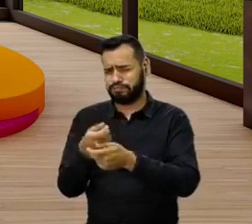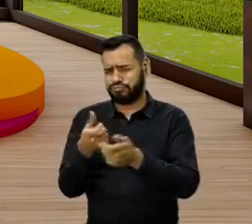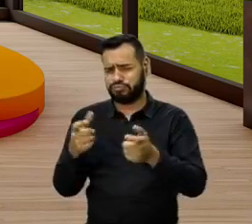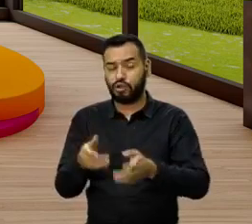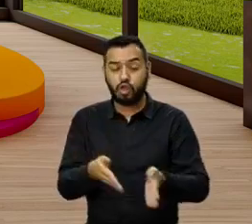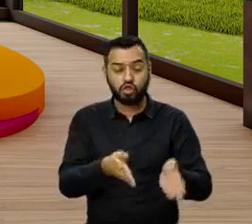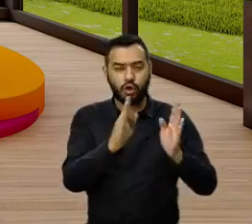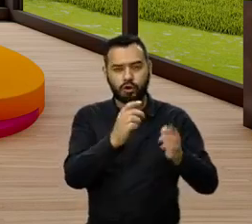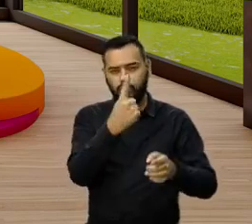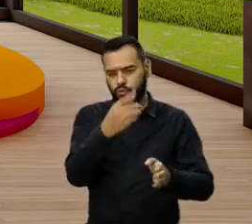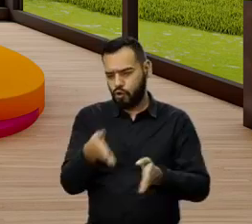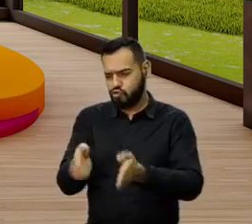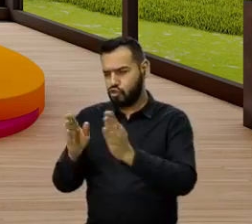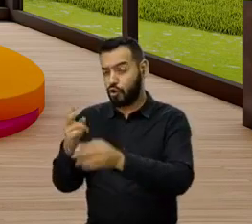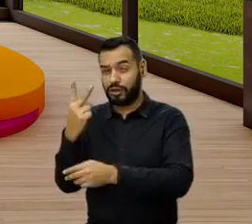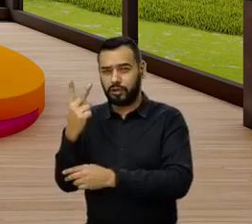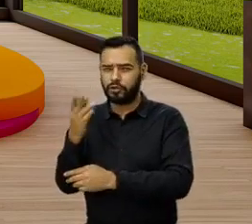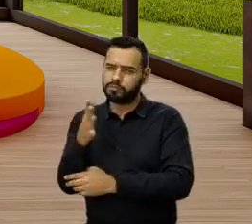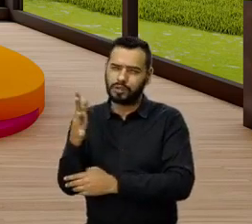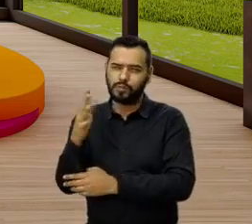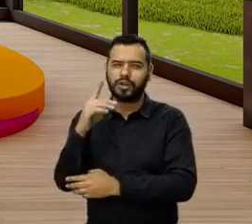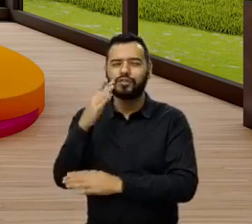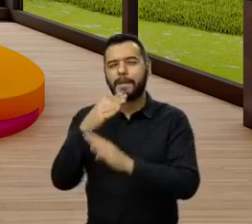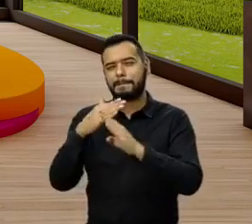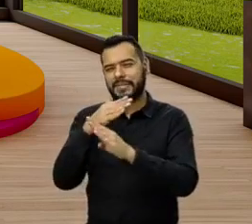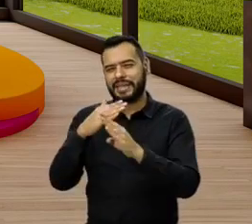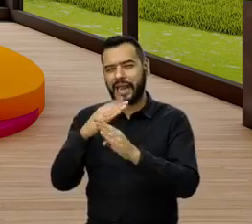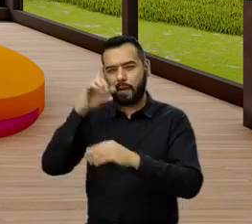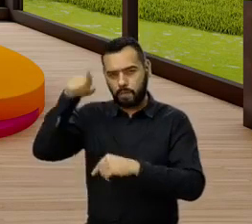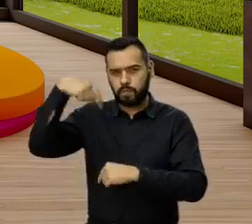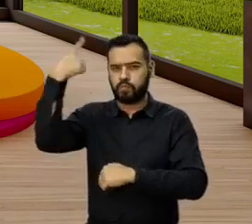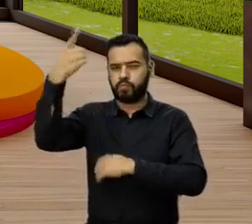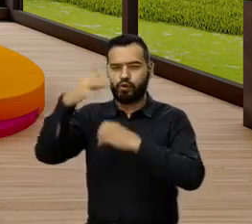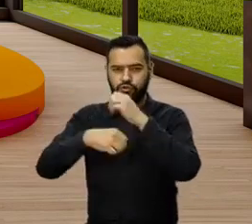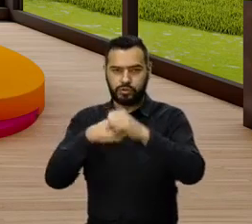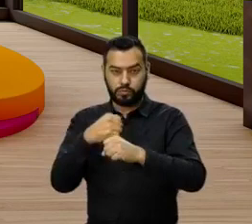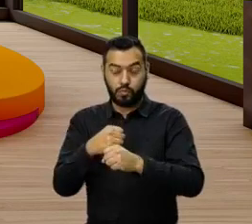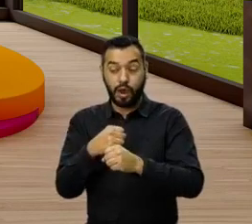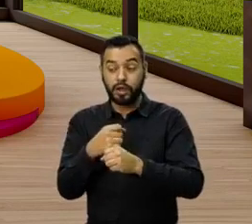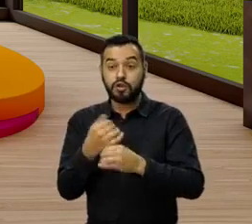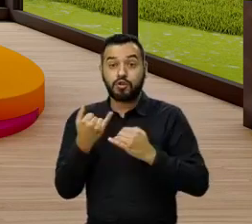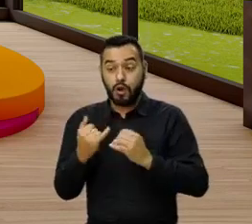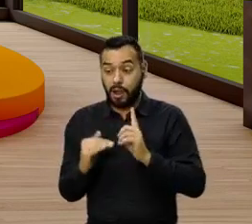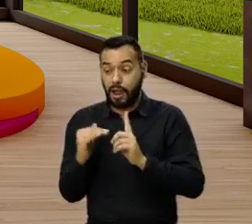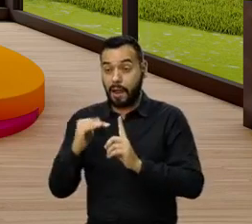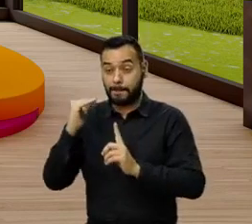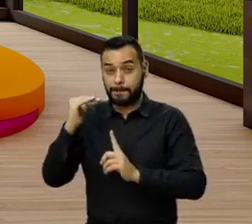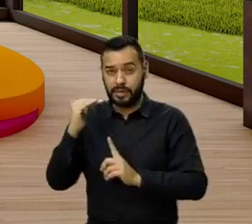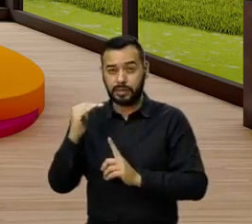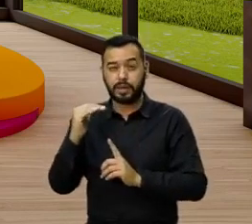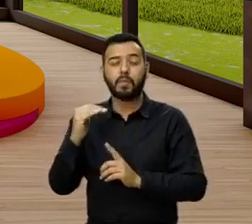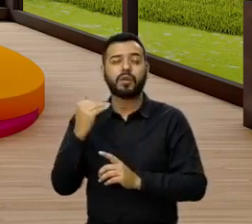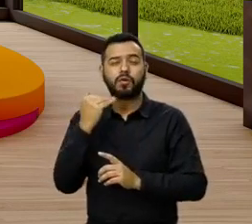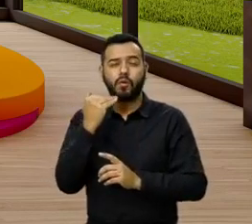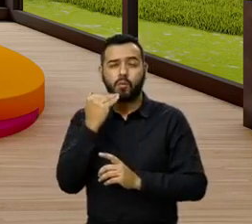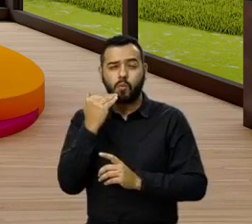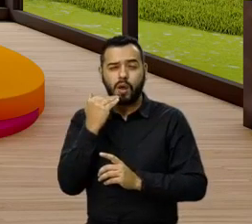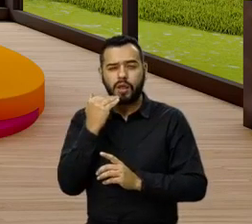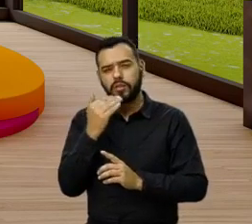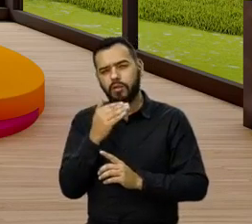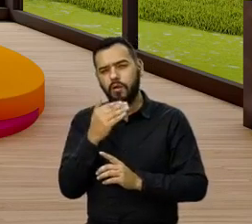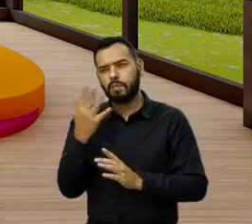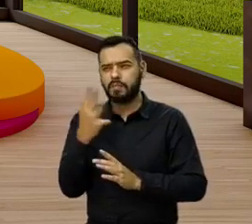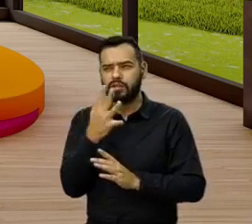nuestra torre 1 y torre 2 a mediados del próximo año y los apartamentos que estamos comercializando en este momento los vamos a entregar a